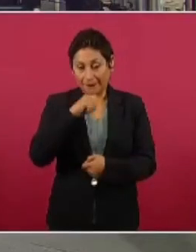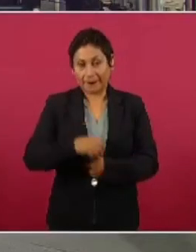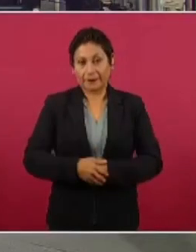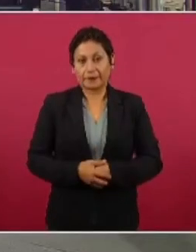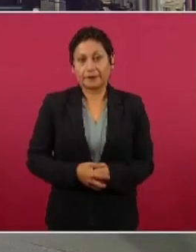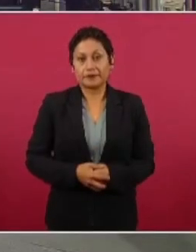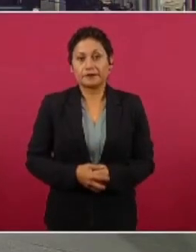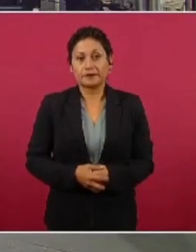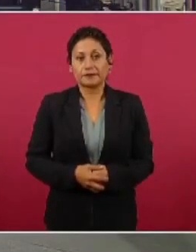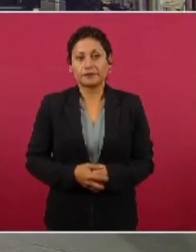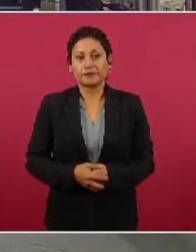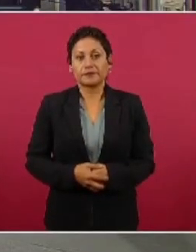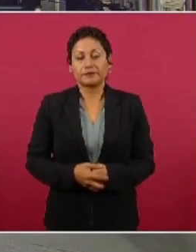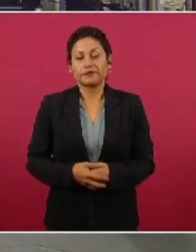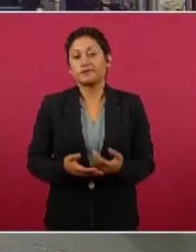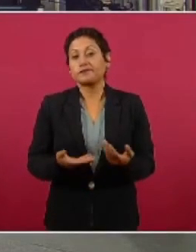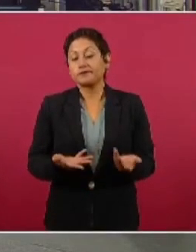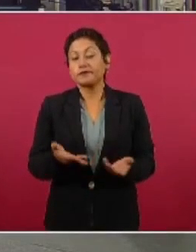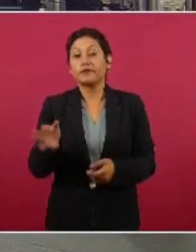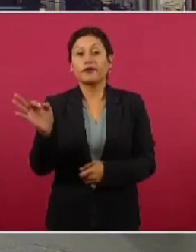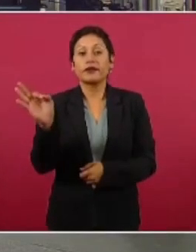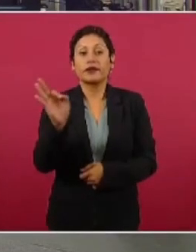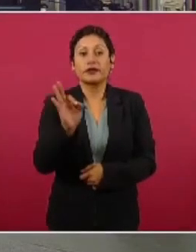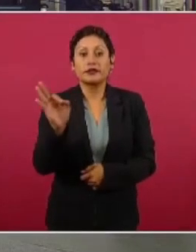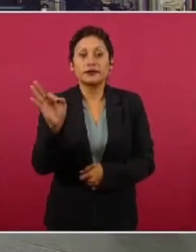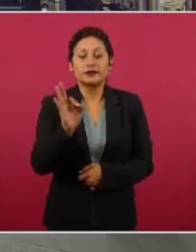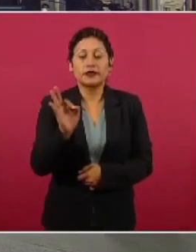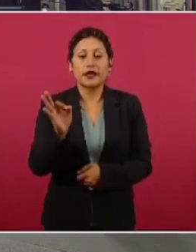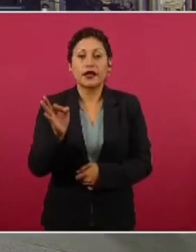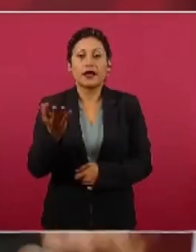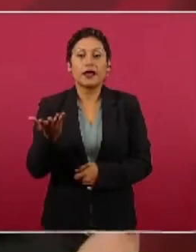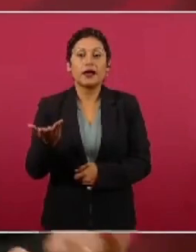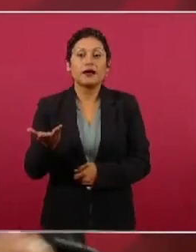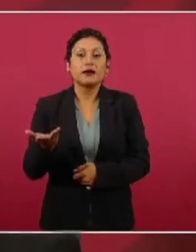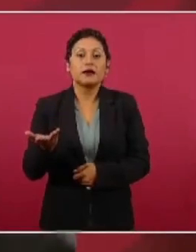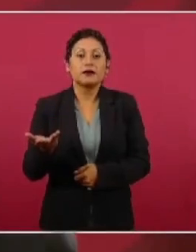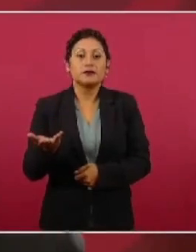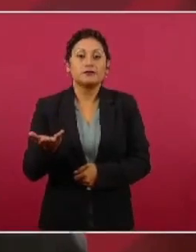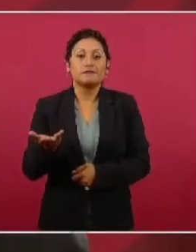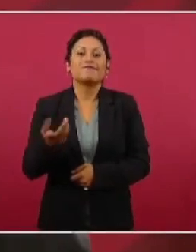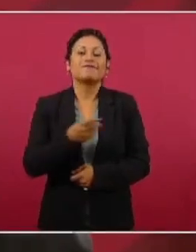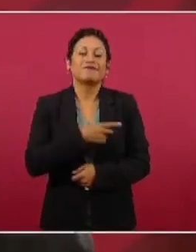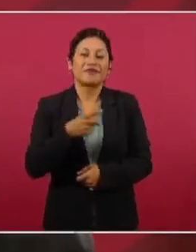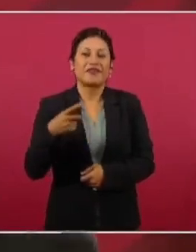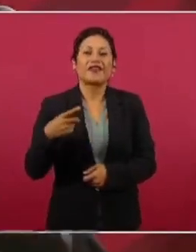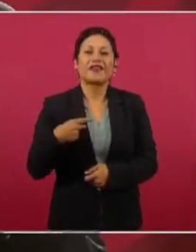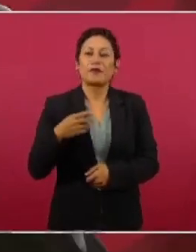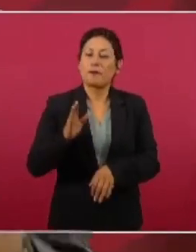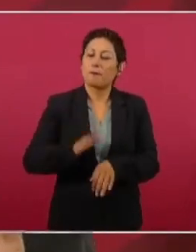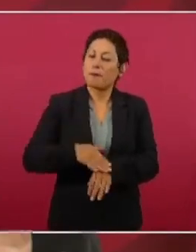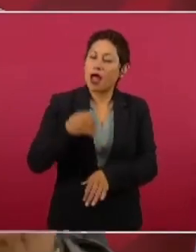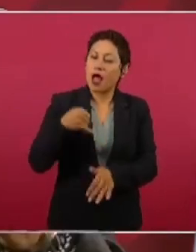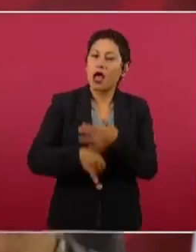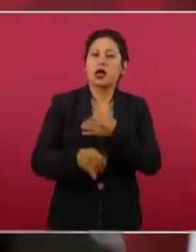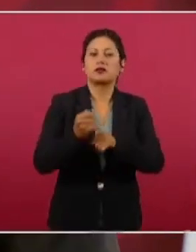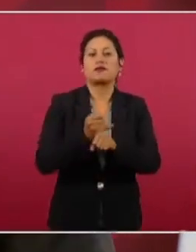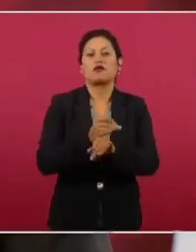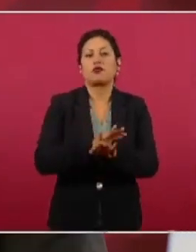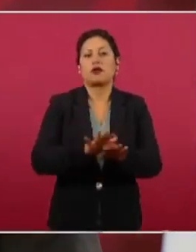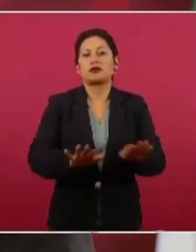había posibilidad, y también que se informen para que me contesten.